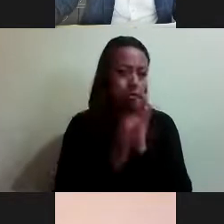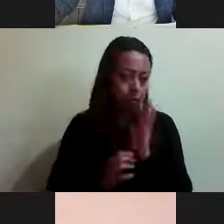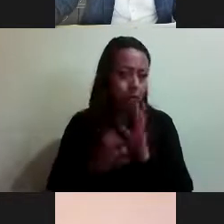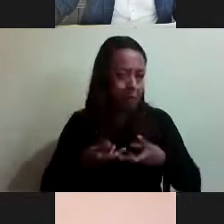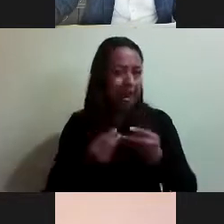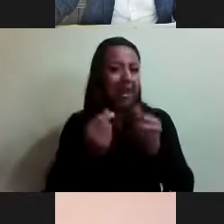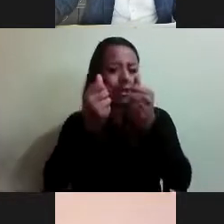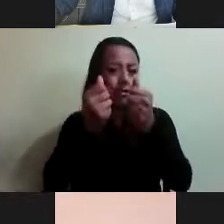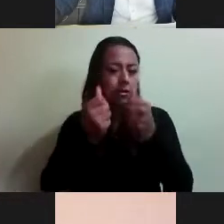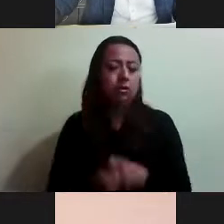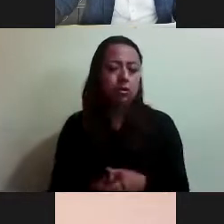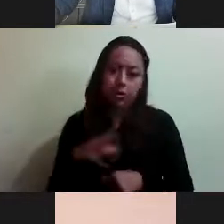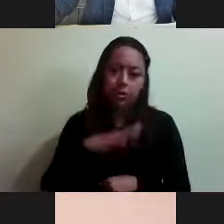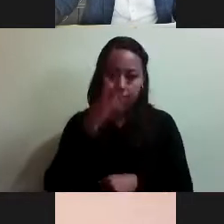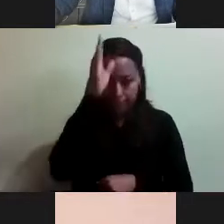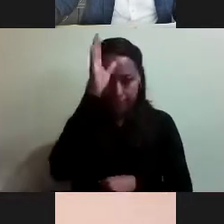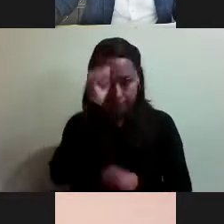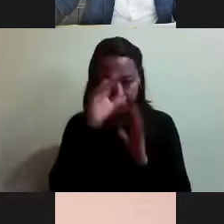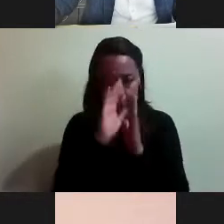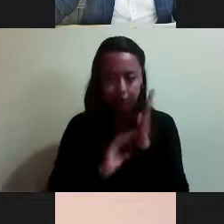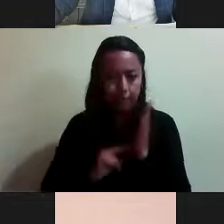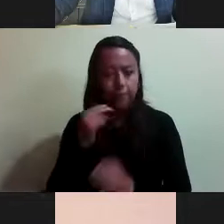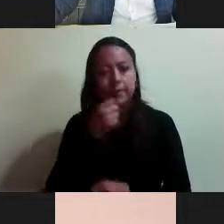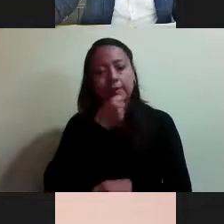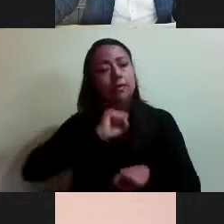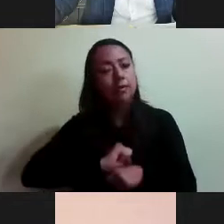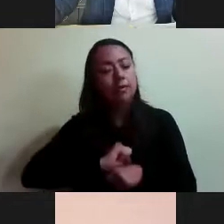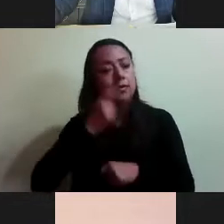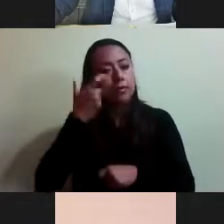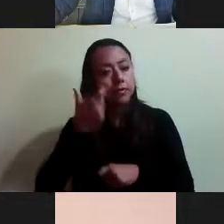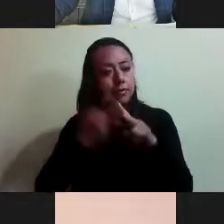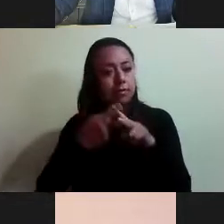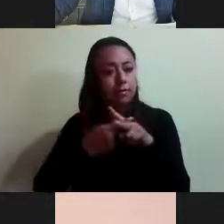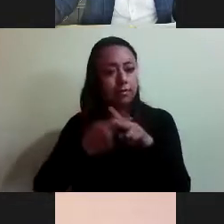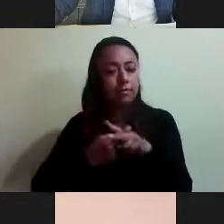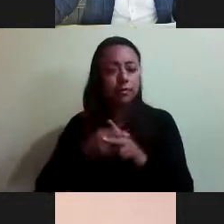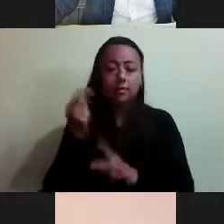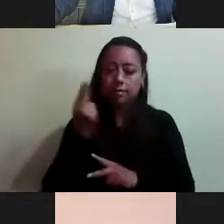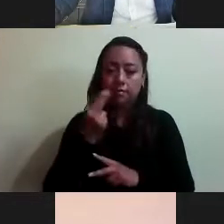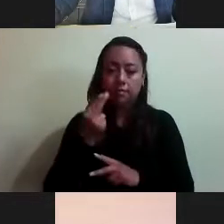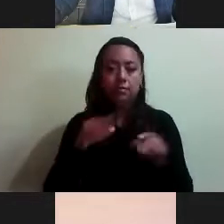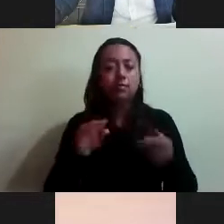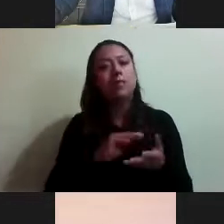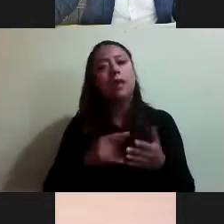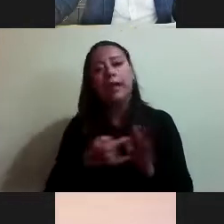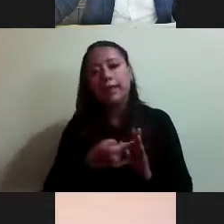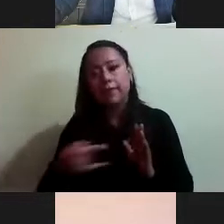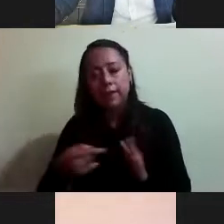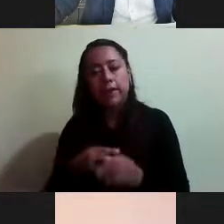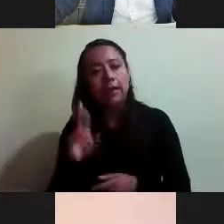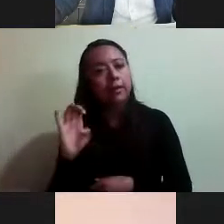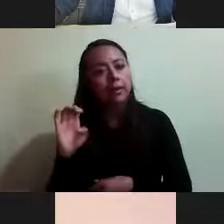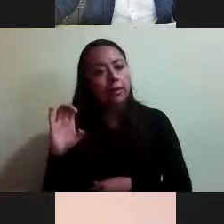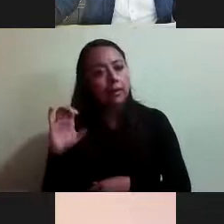en el convenio, la Secretaría de Finanzas pues emitirá un recibo de entero por lo que ella misma